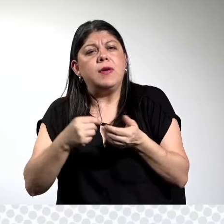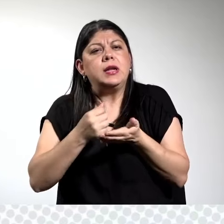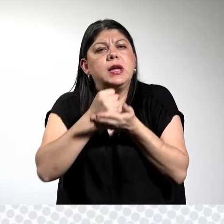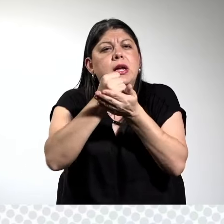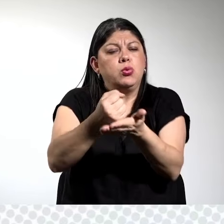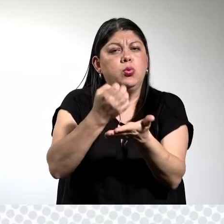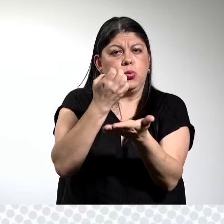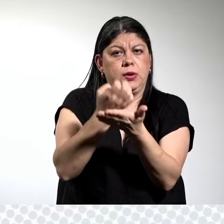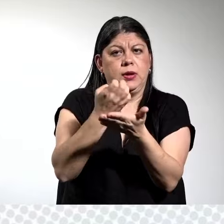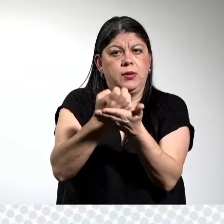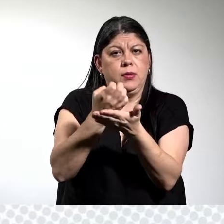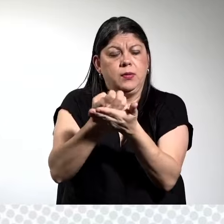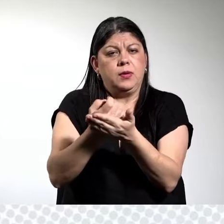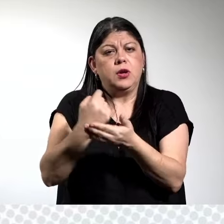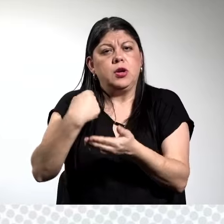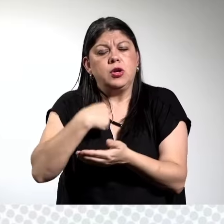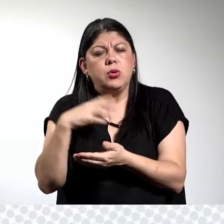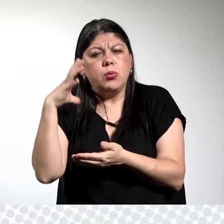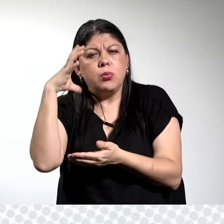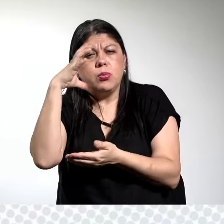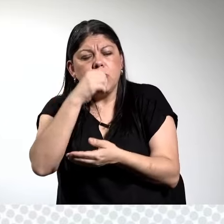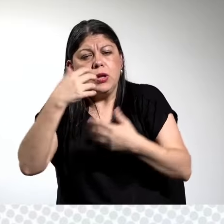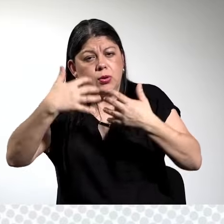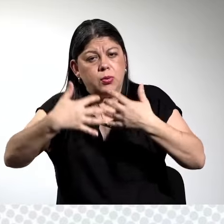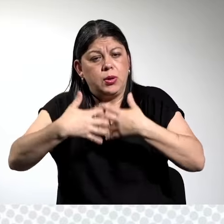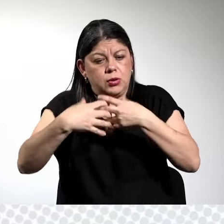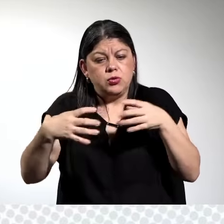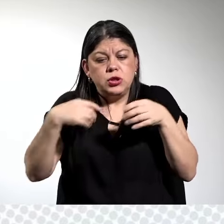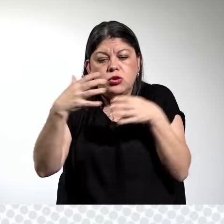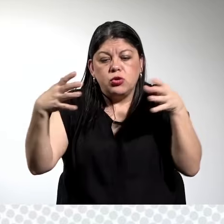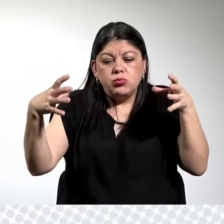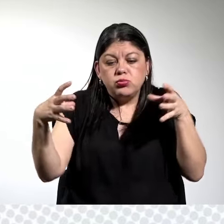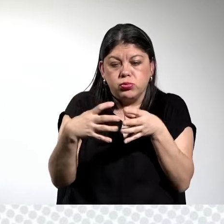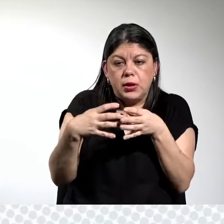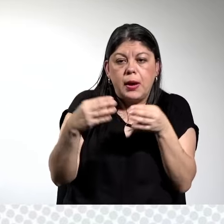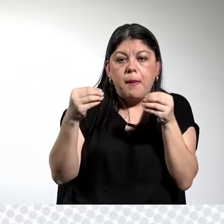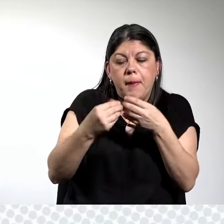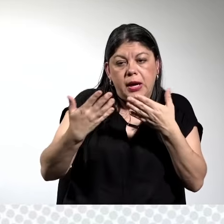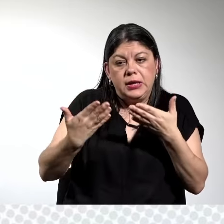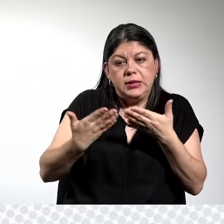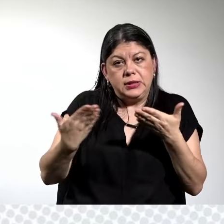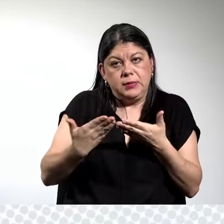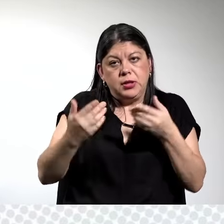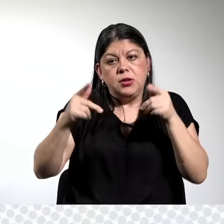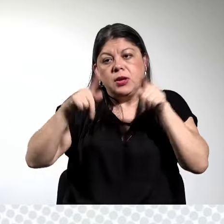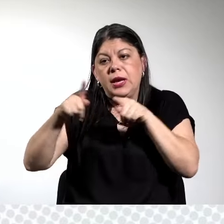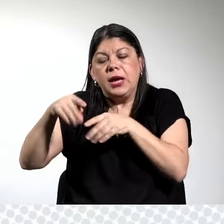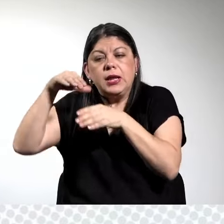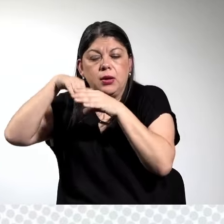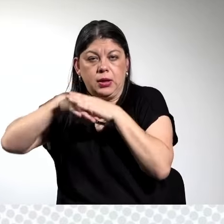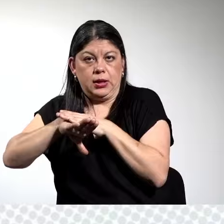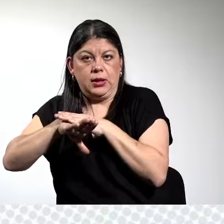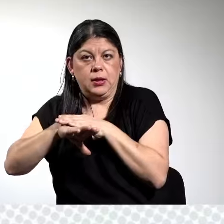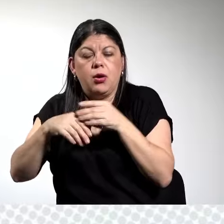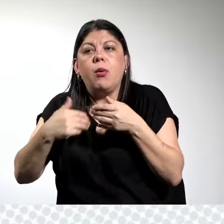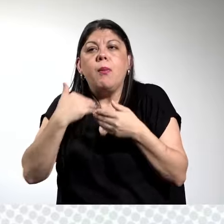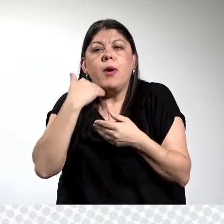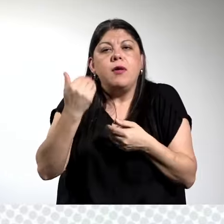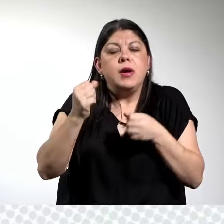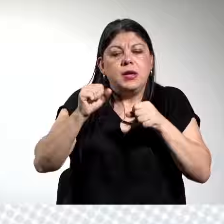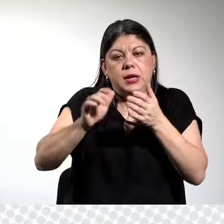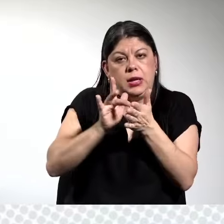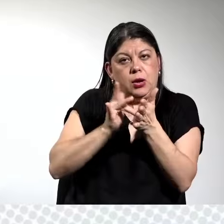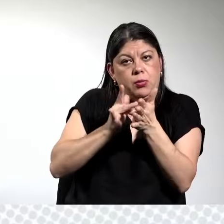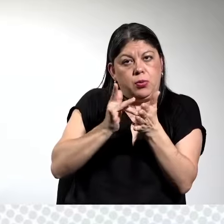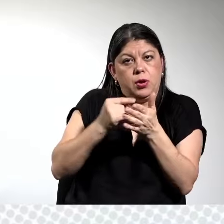yo empiezo a concentrar la industria en el centro, porque ahí es donde hay más servicios, porque es donde es más fácil que la gente se meta y porque es donde es más fácil explotarla,